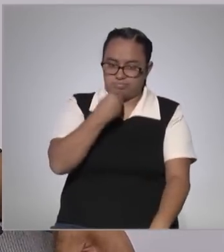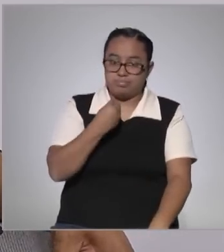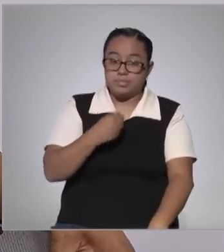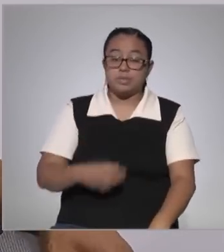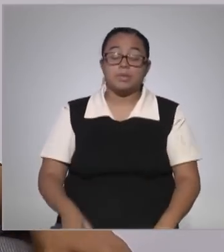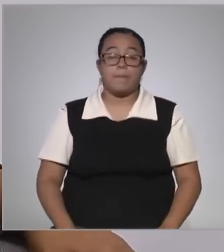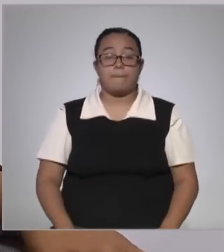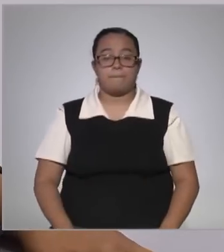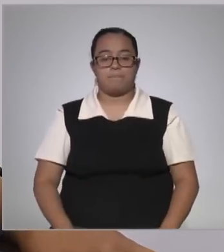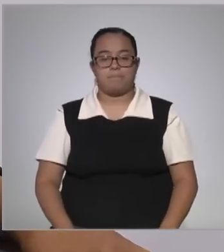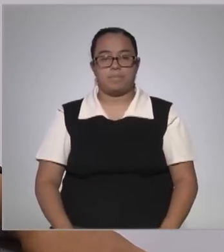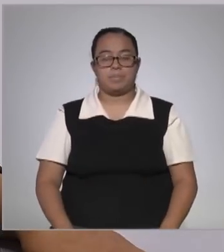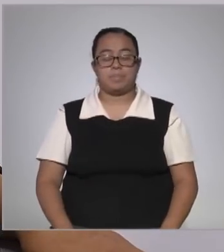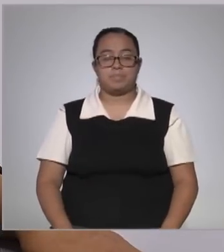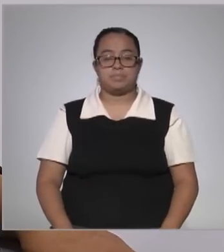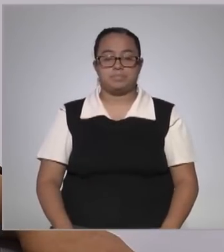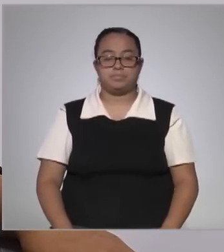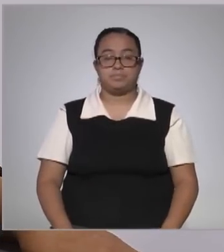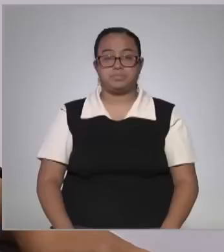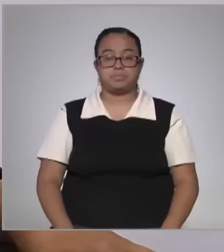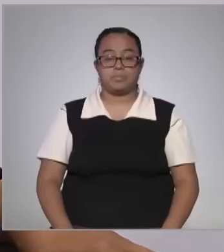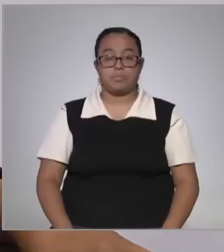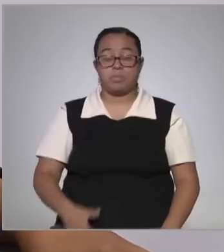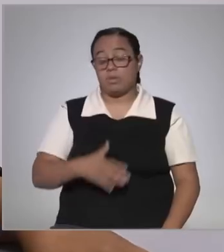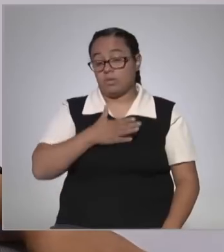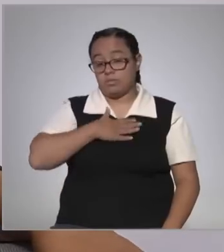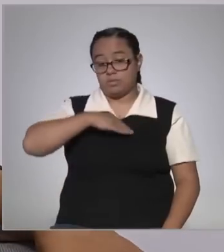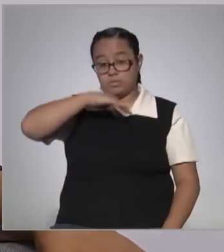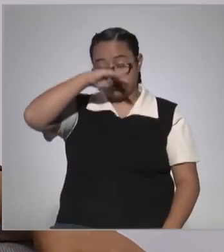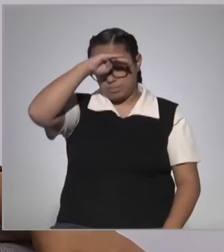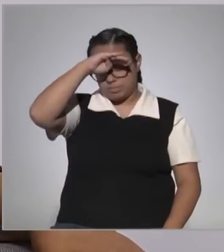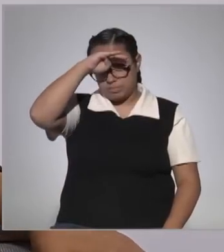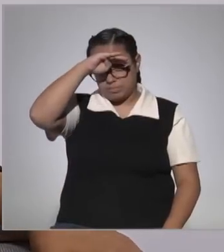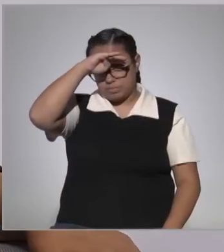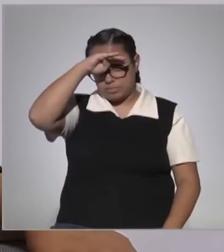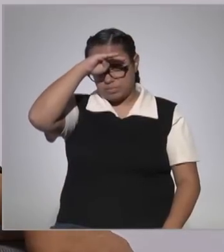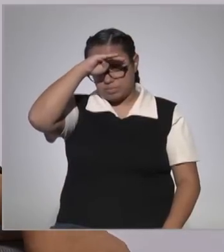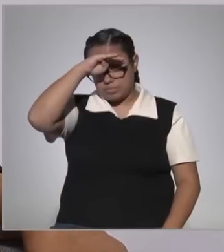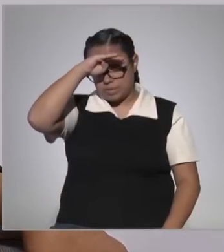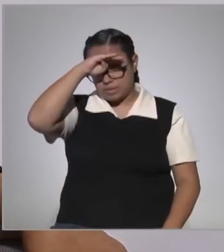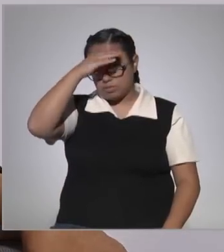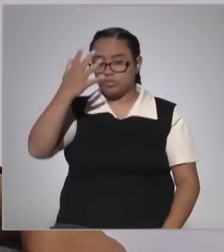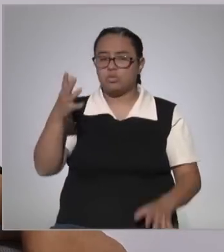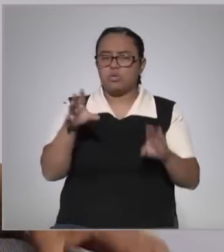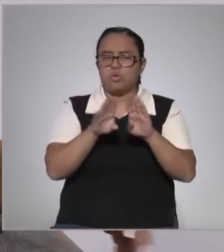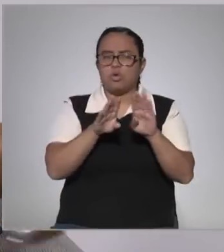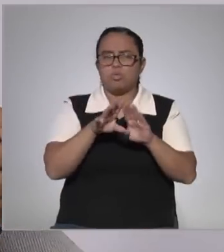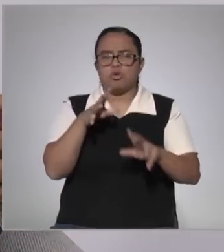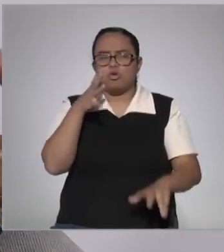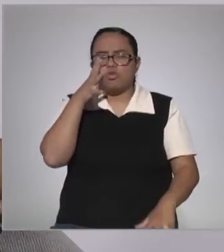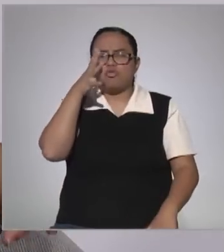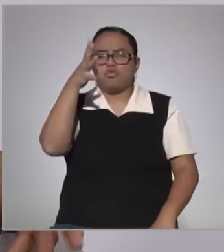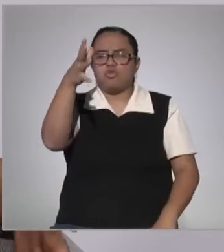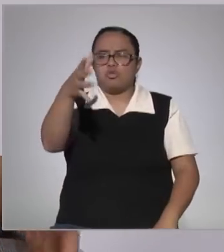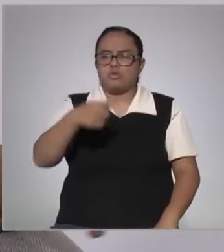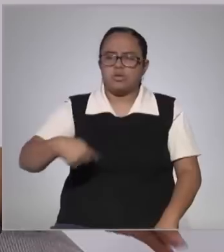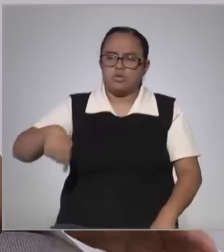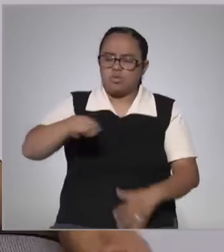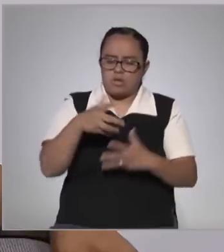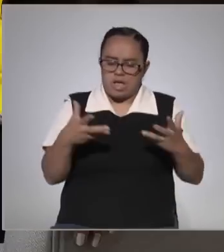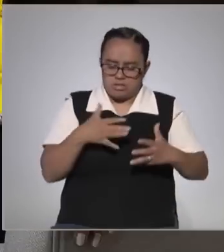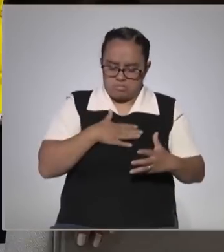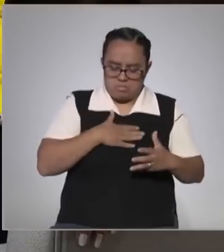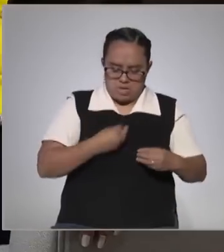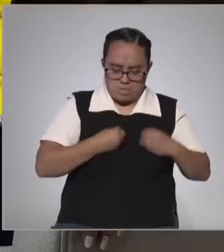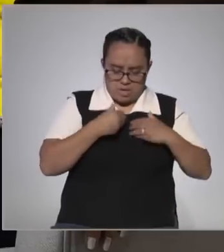yo pienso en esta parte de cómo nos vamos construyendo y cómo nos reconstruimos.